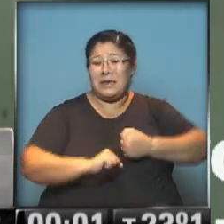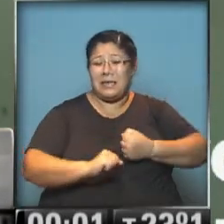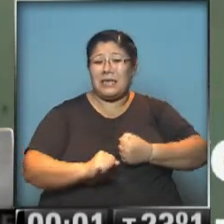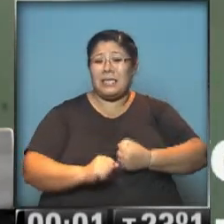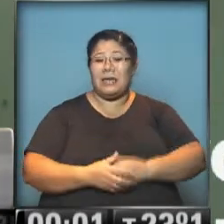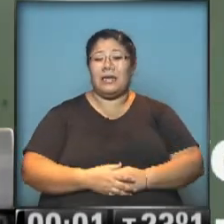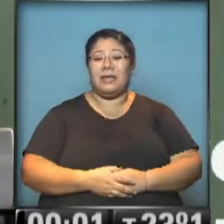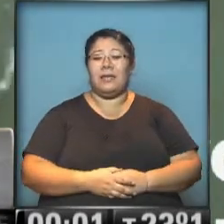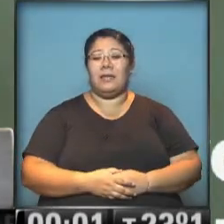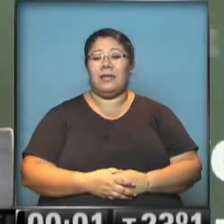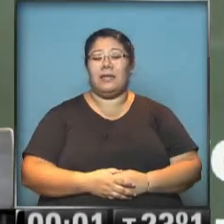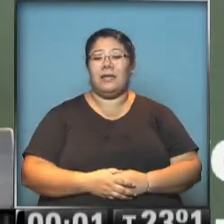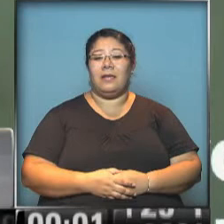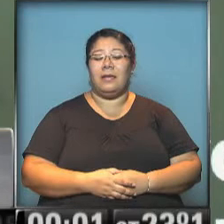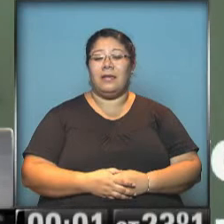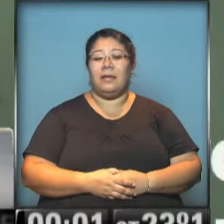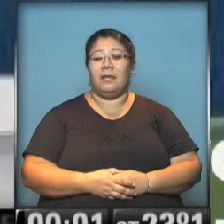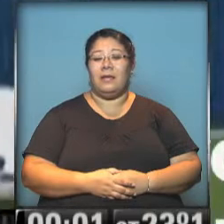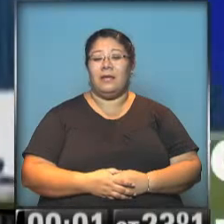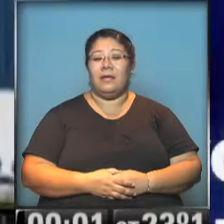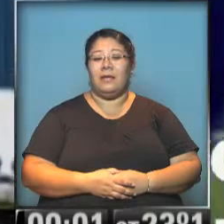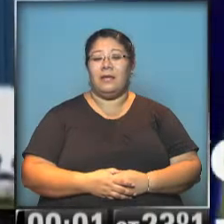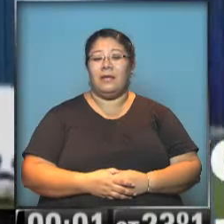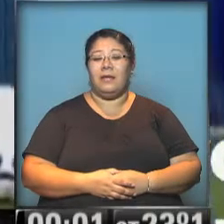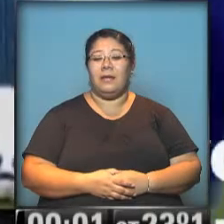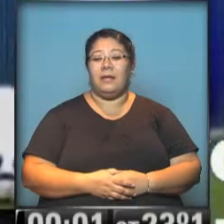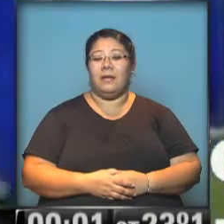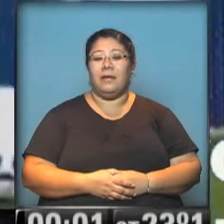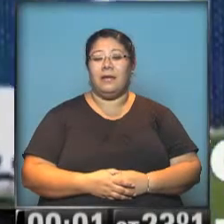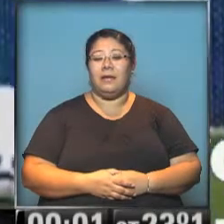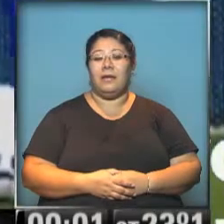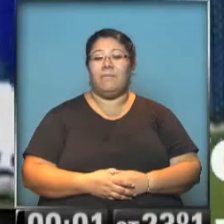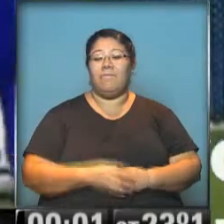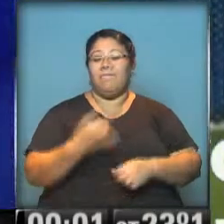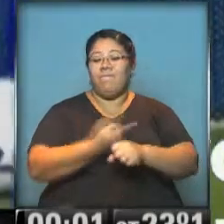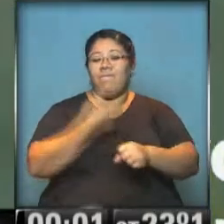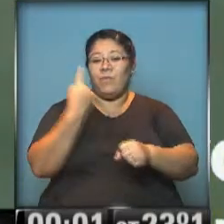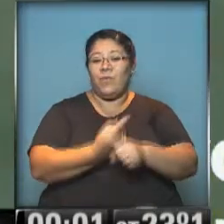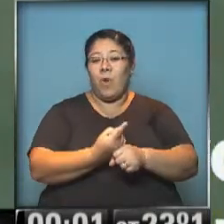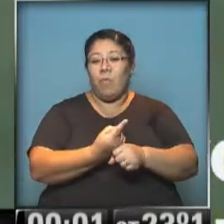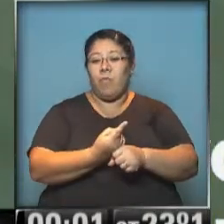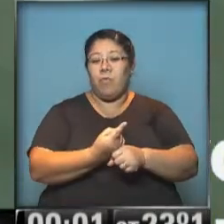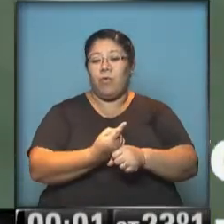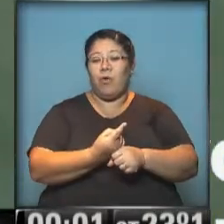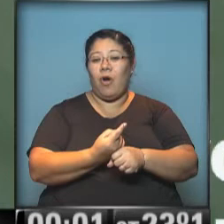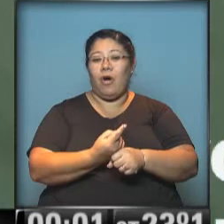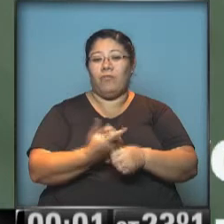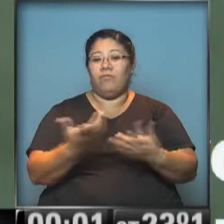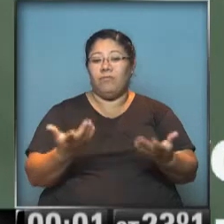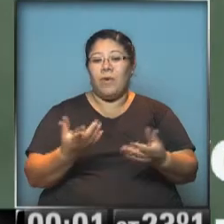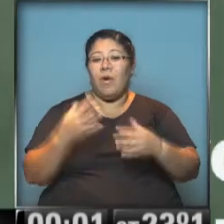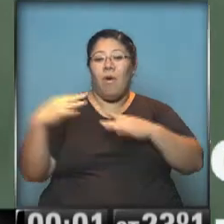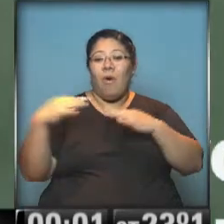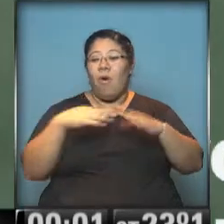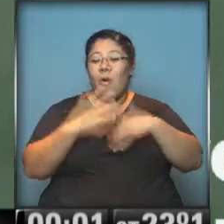minutos del segundo tiempo y que no llegó a completar ni un minuto dentro del terreno